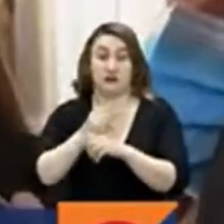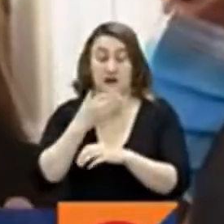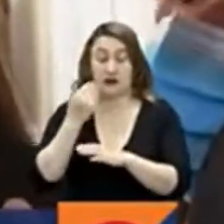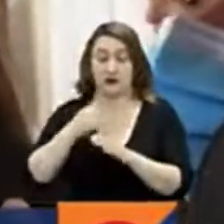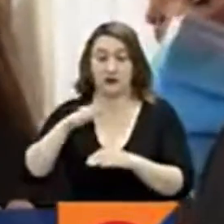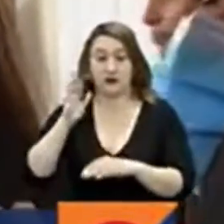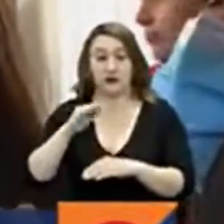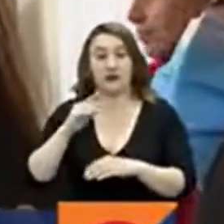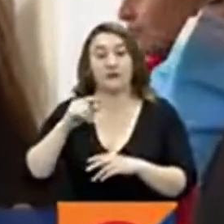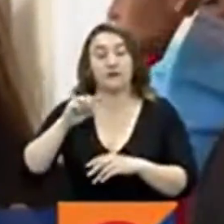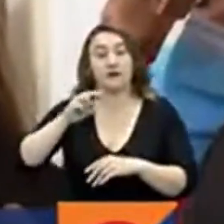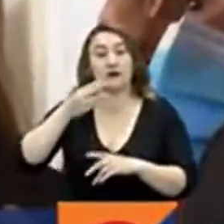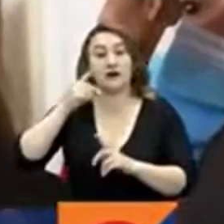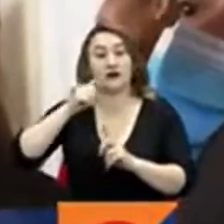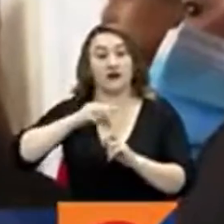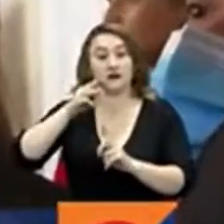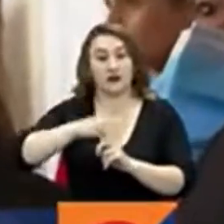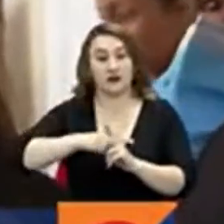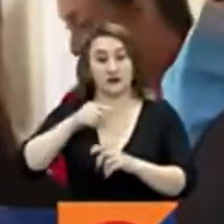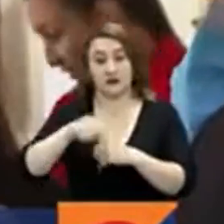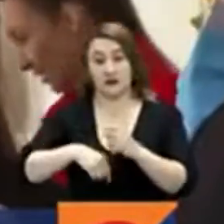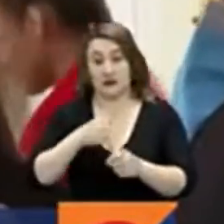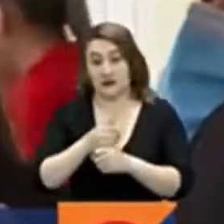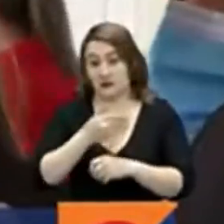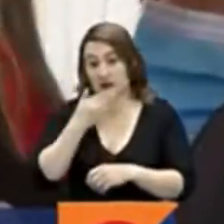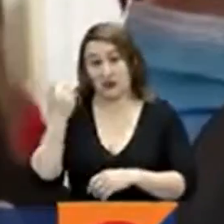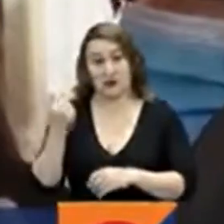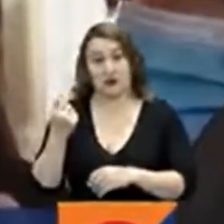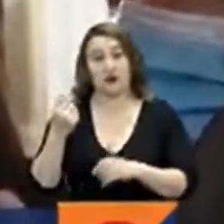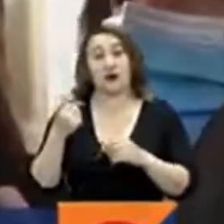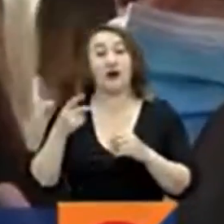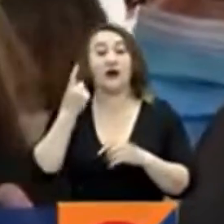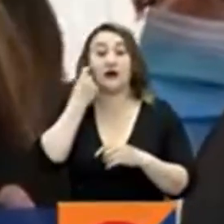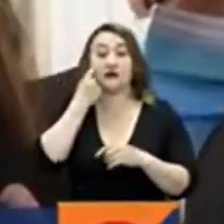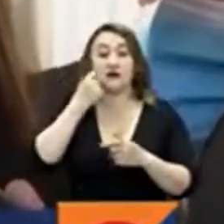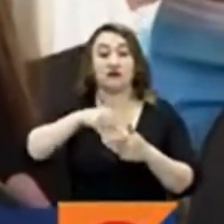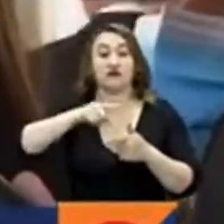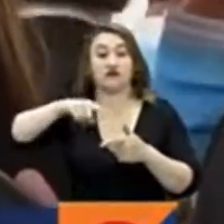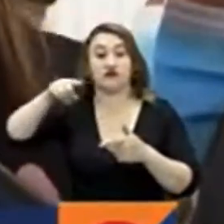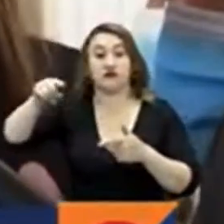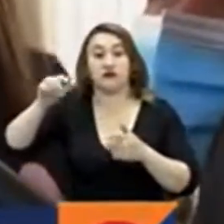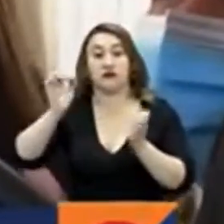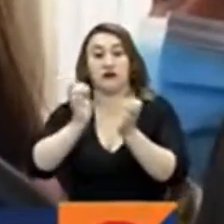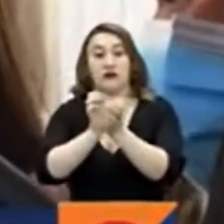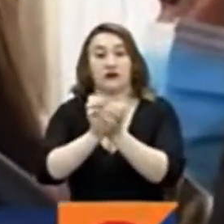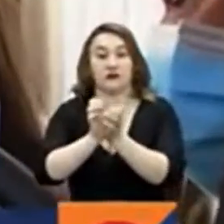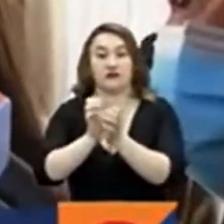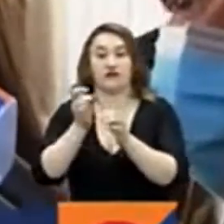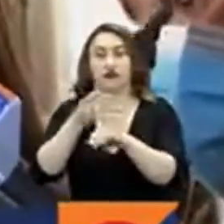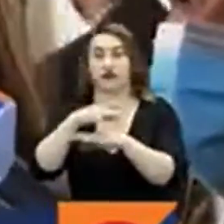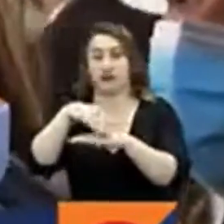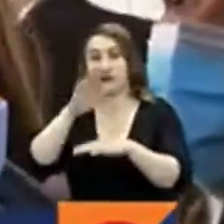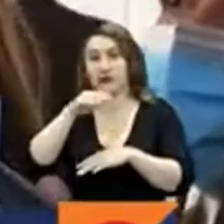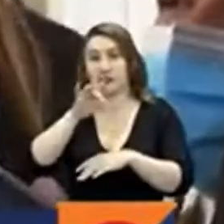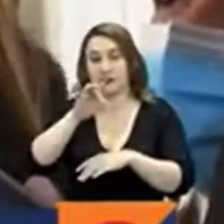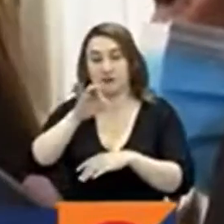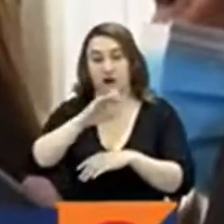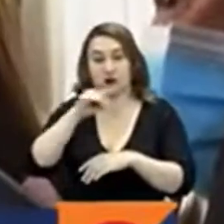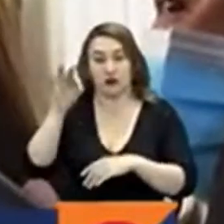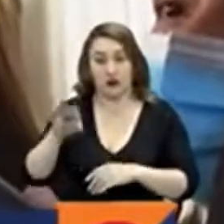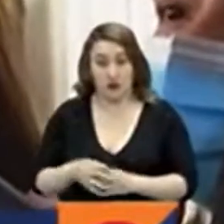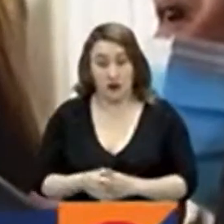primer trimestre de este año, mejor primer trimestre de este siglo. Ayer salieron las cifras de crecimiento de mayo por encima del 15%, y